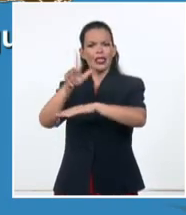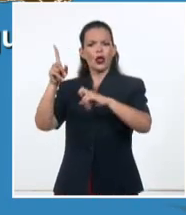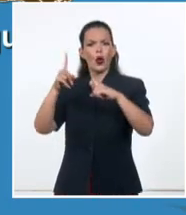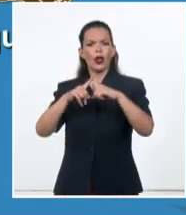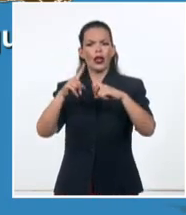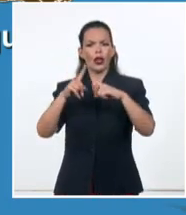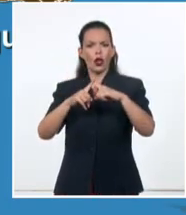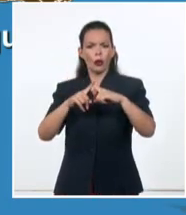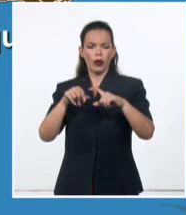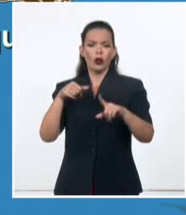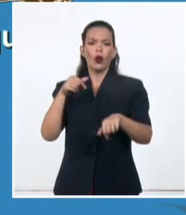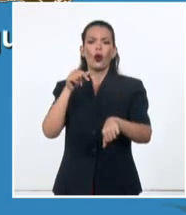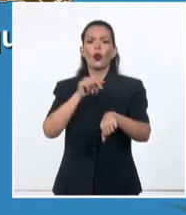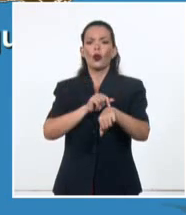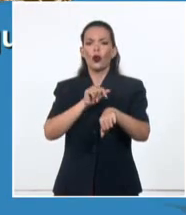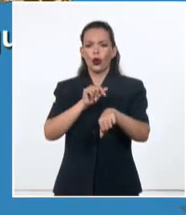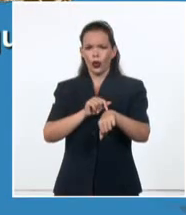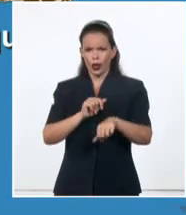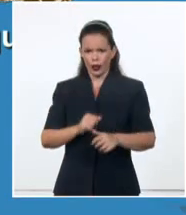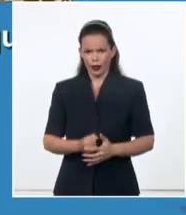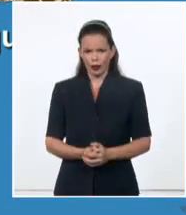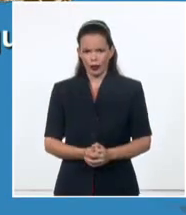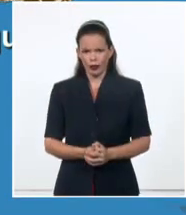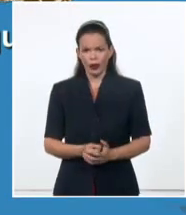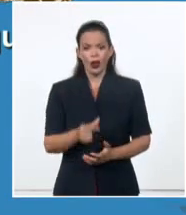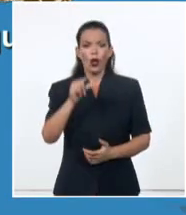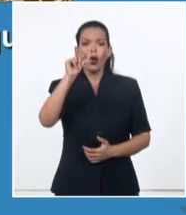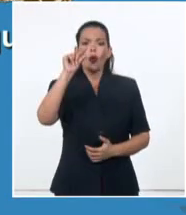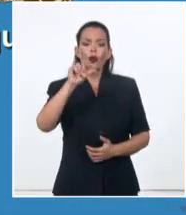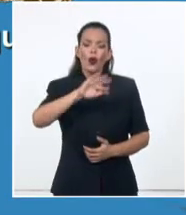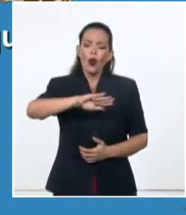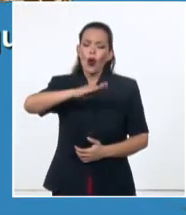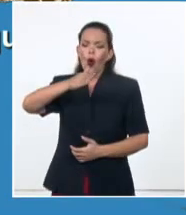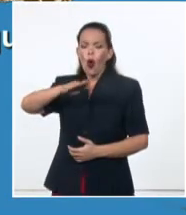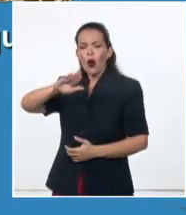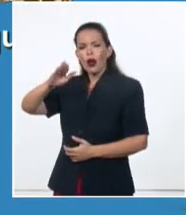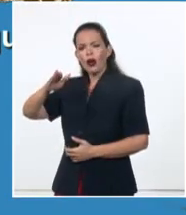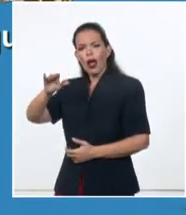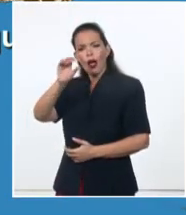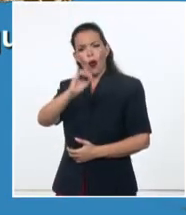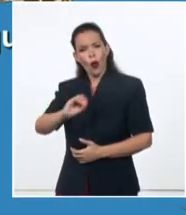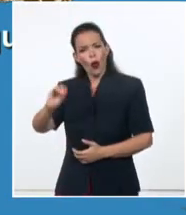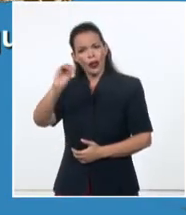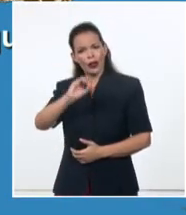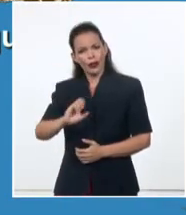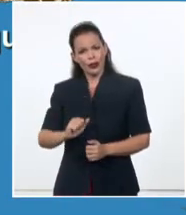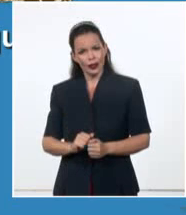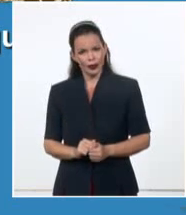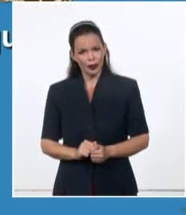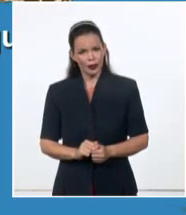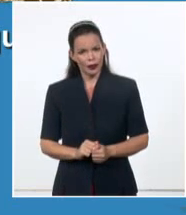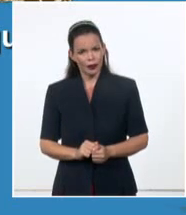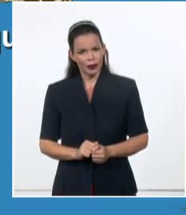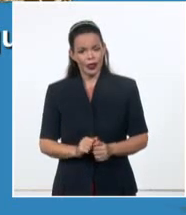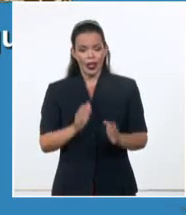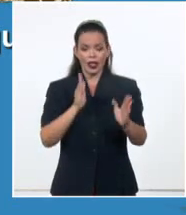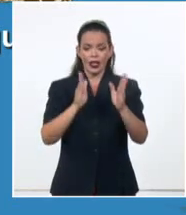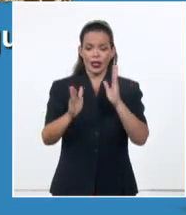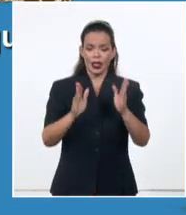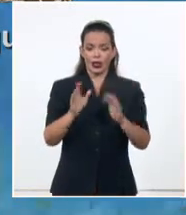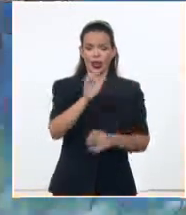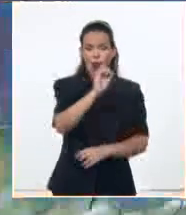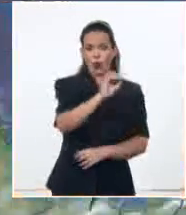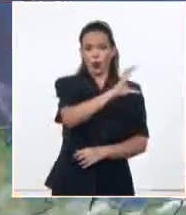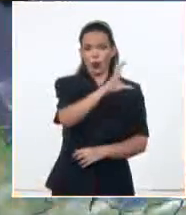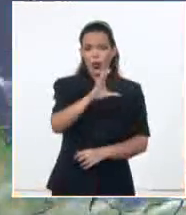mar todavía vamos a tener poco oleaje en el litoral norte oriental, también en la norte occidental. En el resto de los litorales la